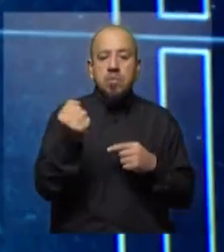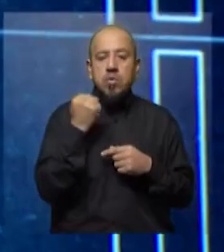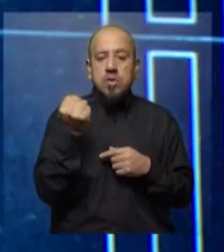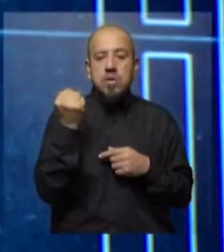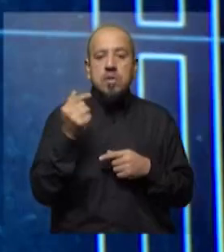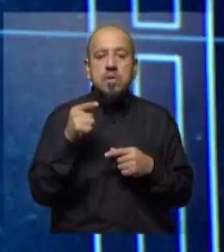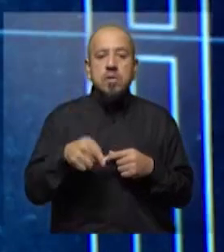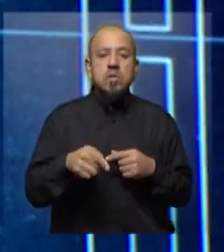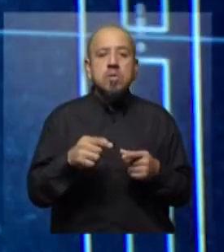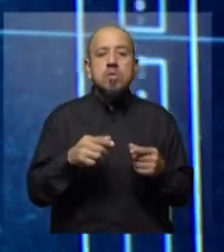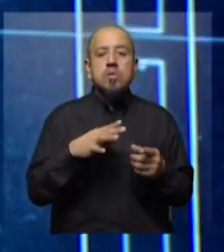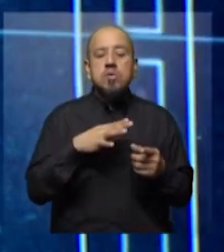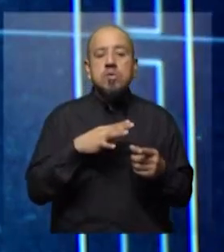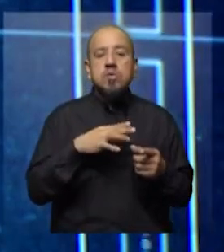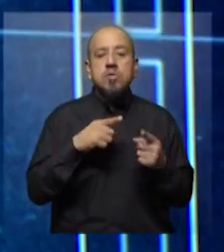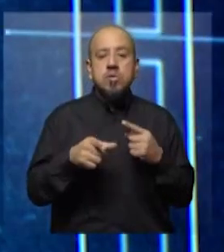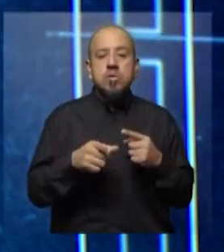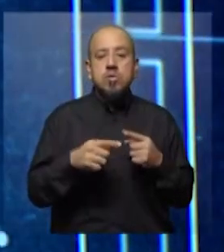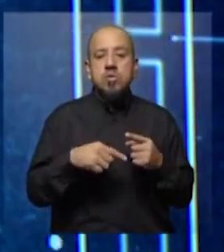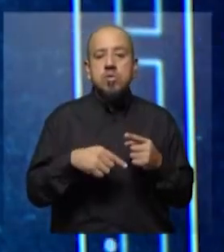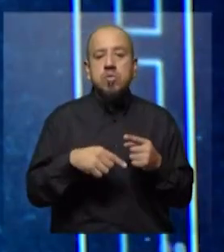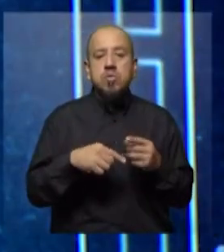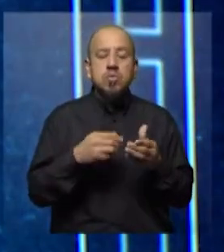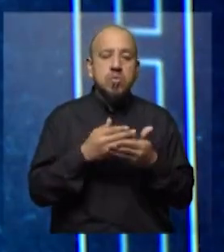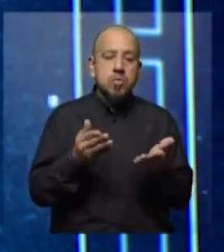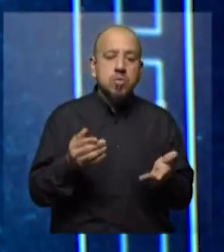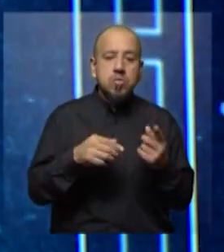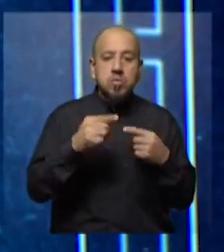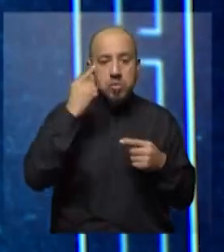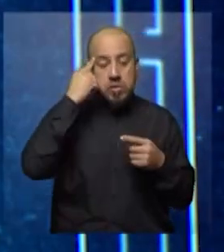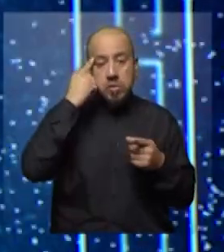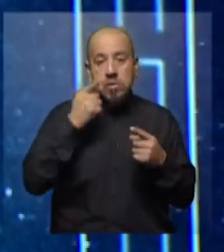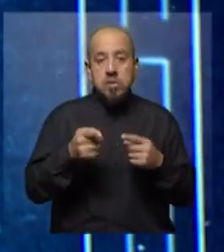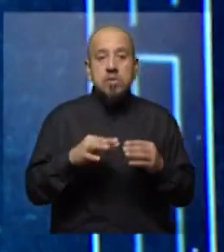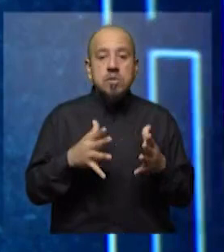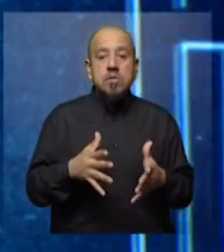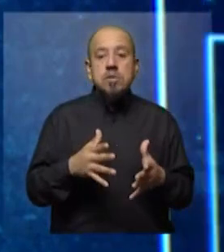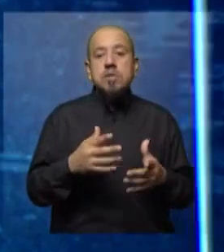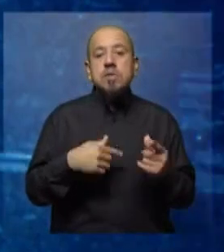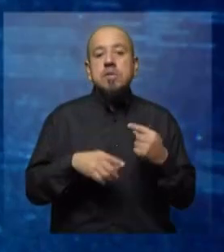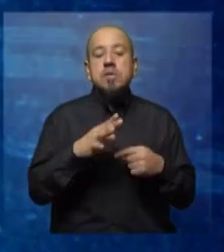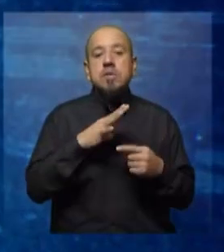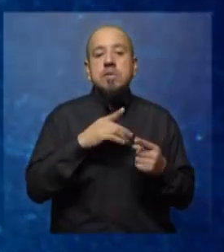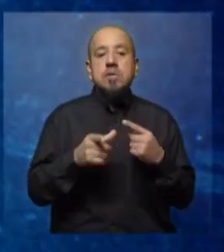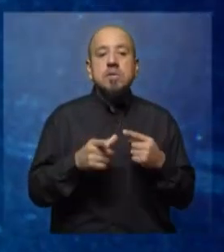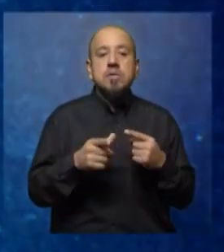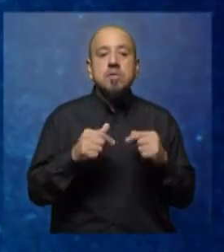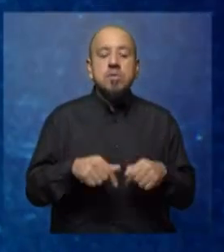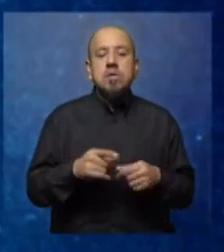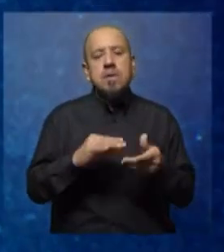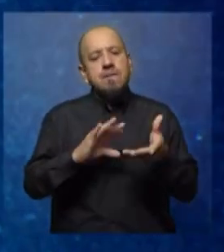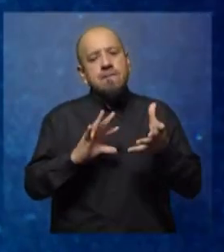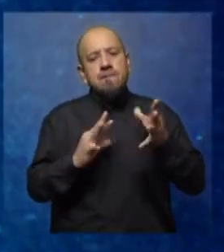estar hoy celebrando su figura y su pensamiento es la influencia que tuvo en nuestro modo